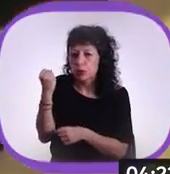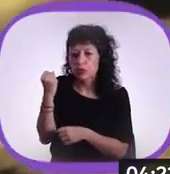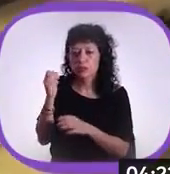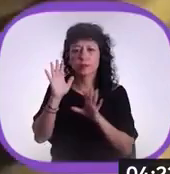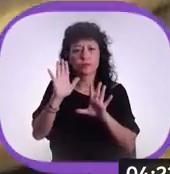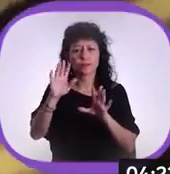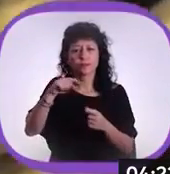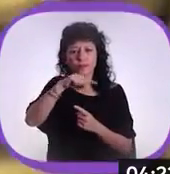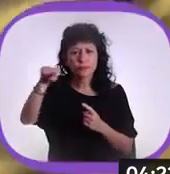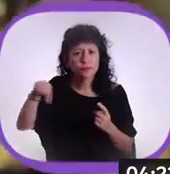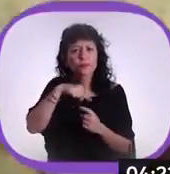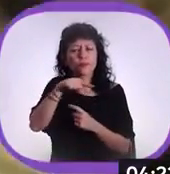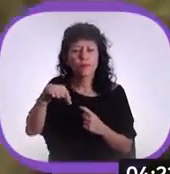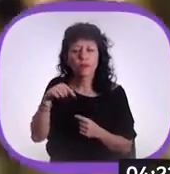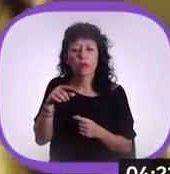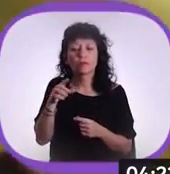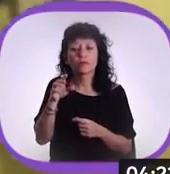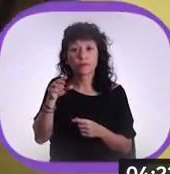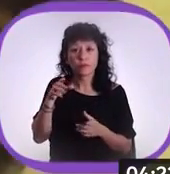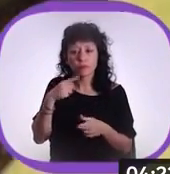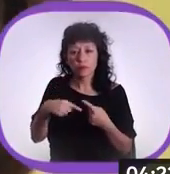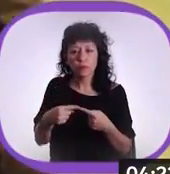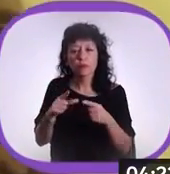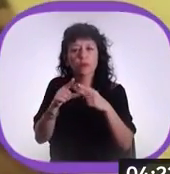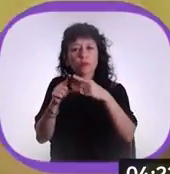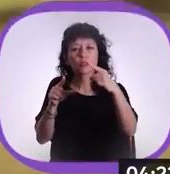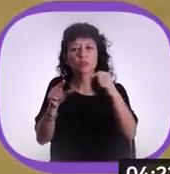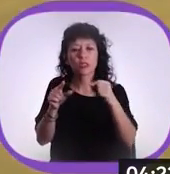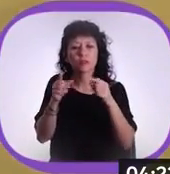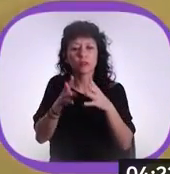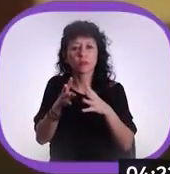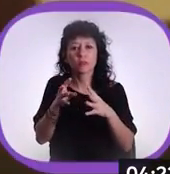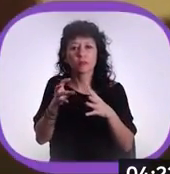metros si no miras el camino. ¡Tomen la llave de batalla!